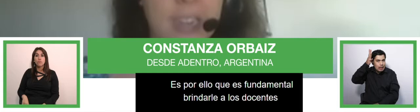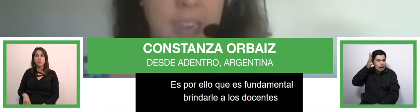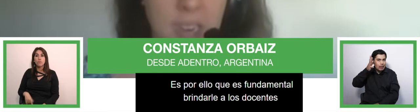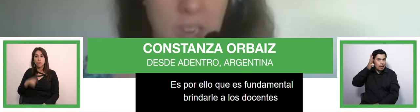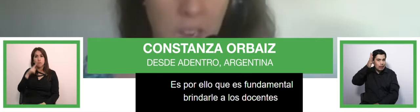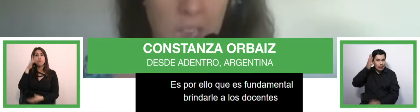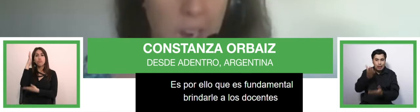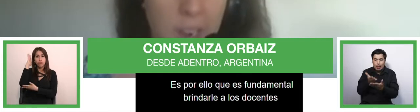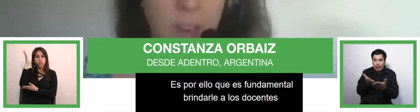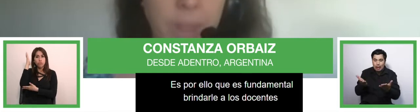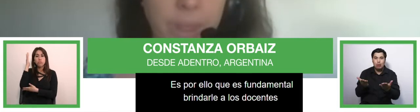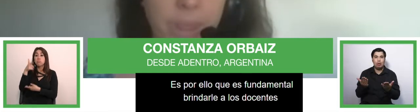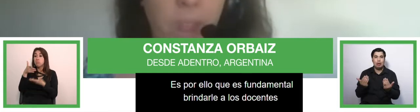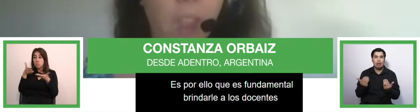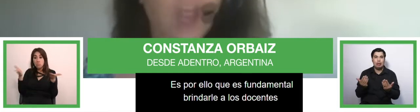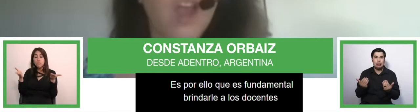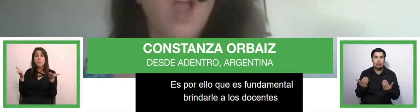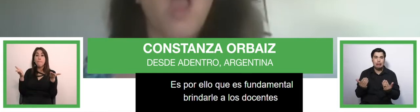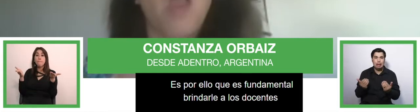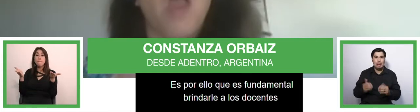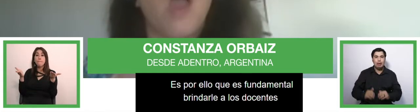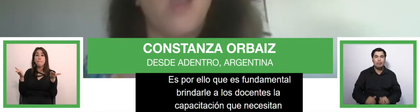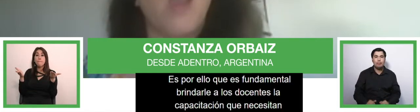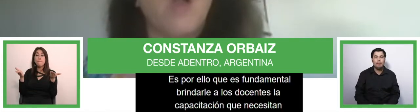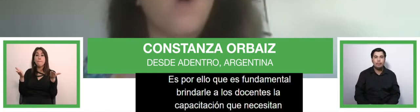que necesitan,